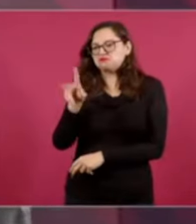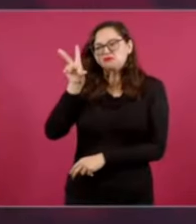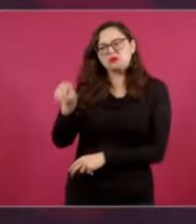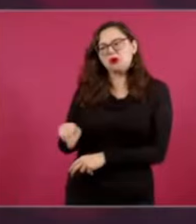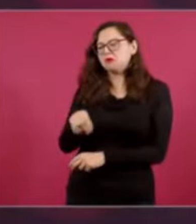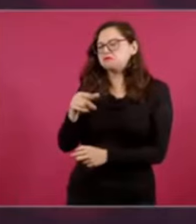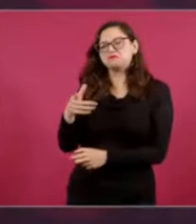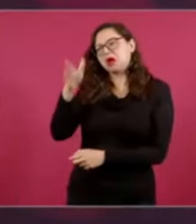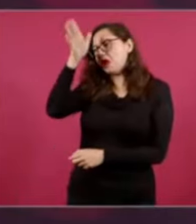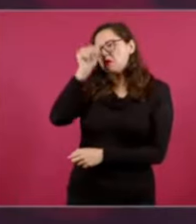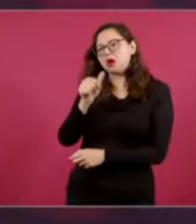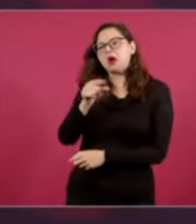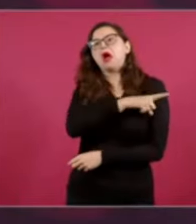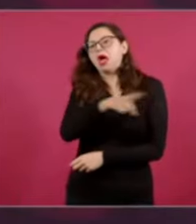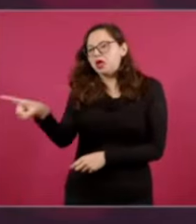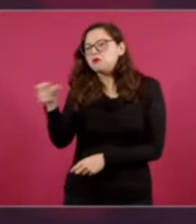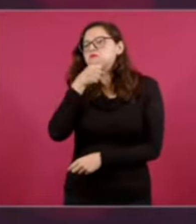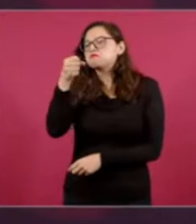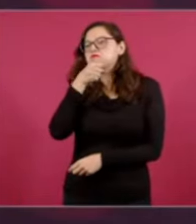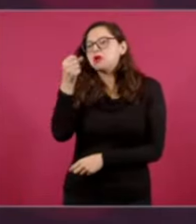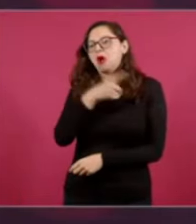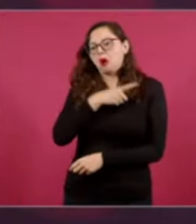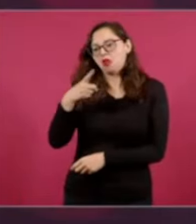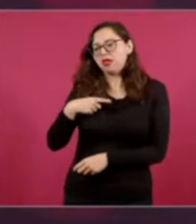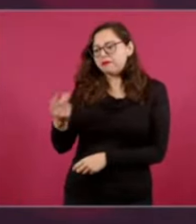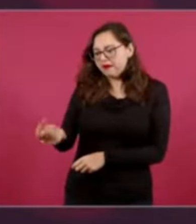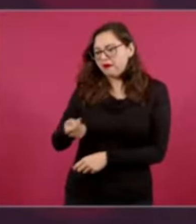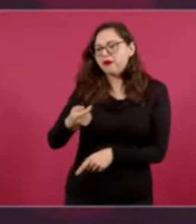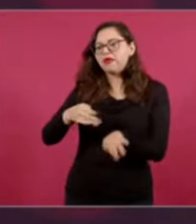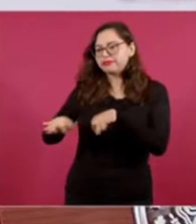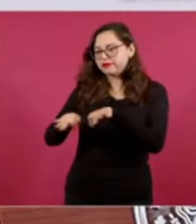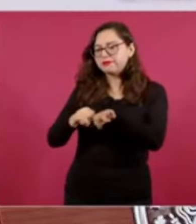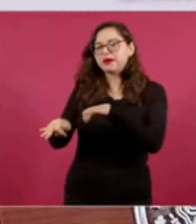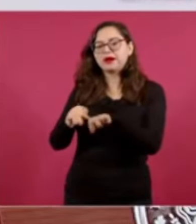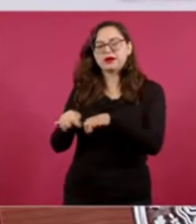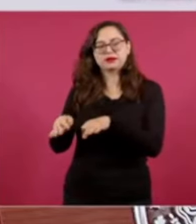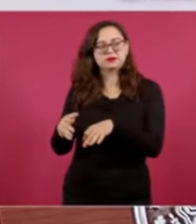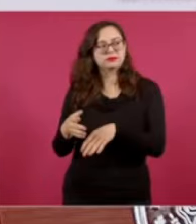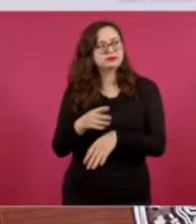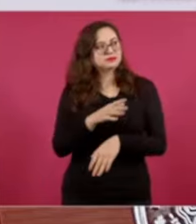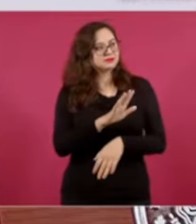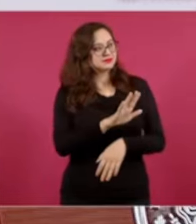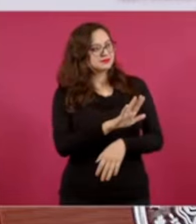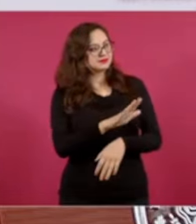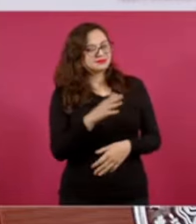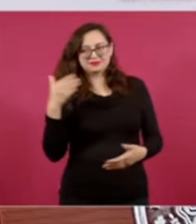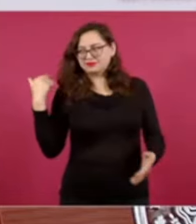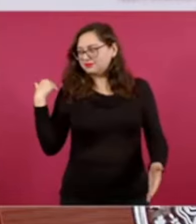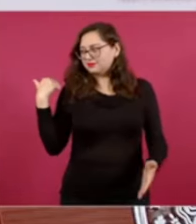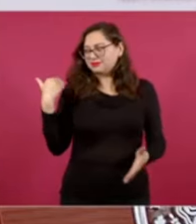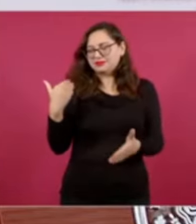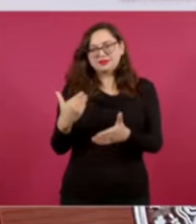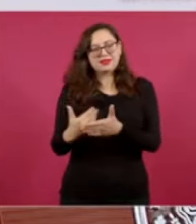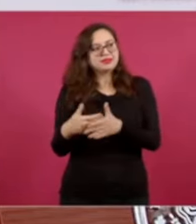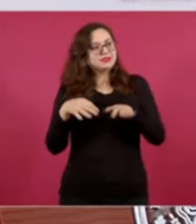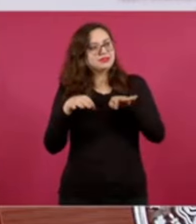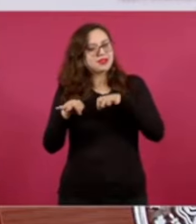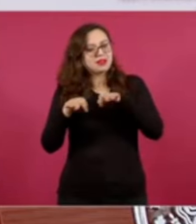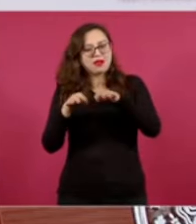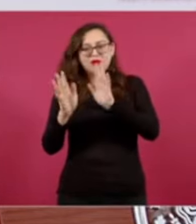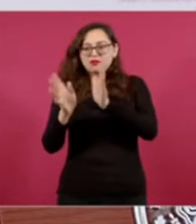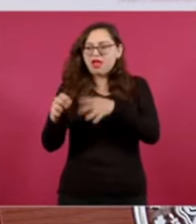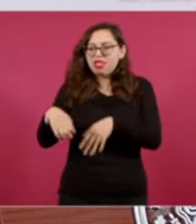lo que había que hacer era poner a trabajar a los adultos mayores. como si no hubiesen trabajado los adultos mayores toda su